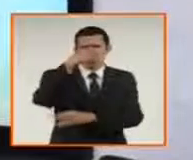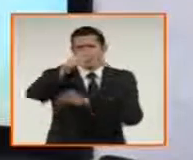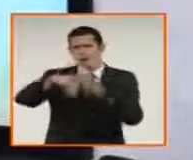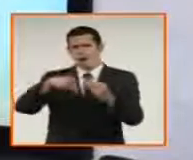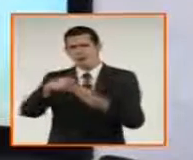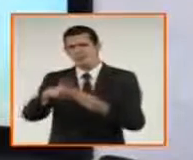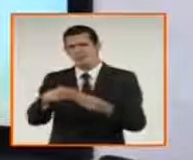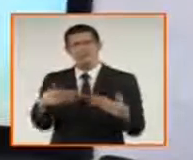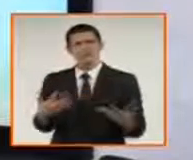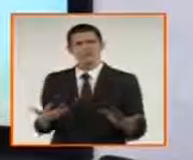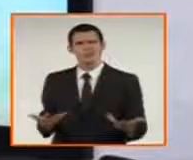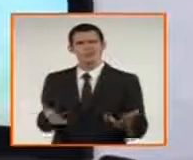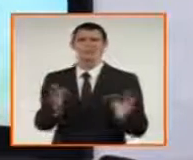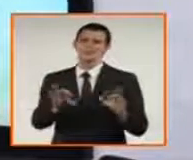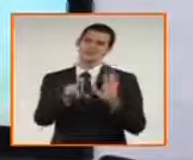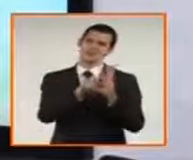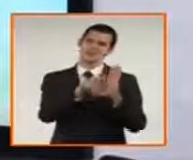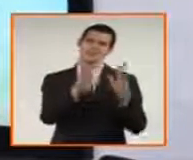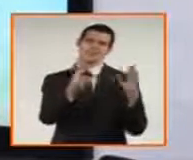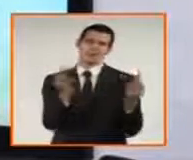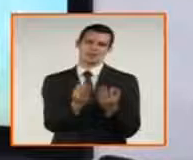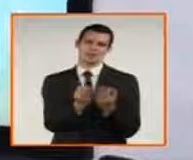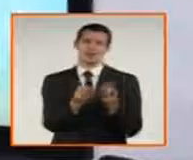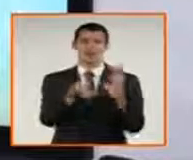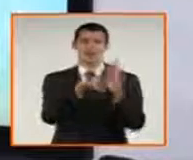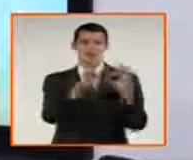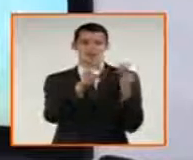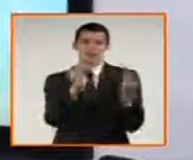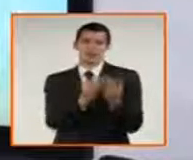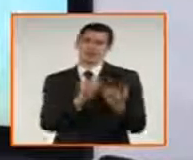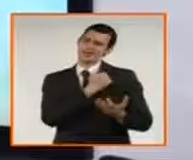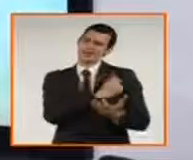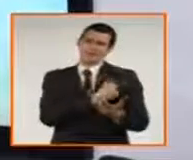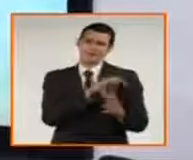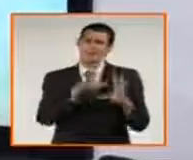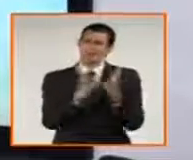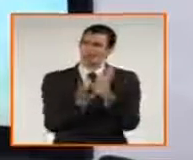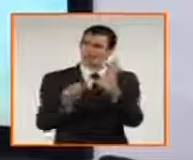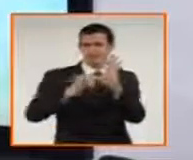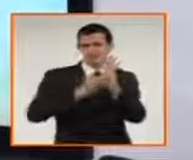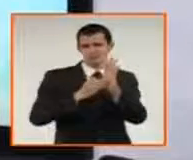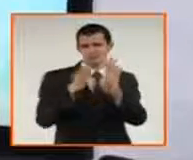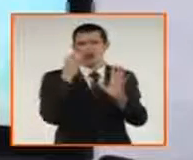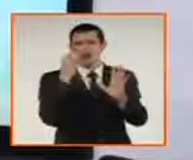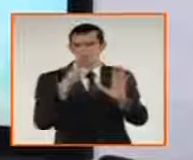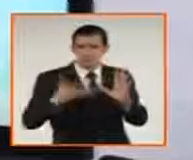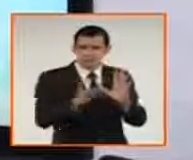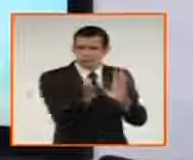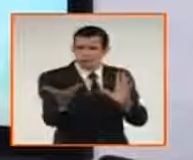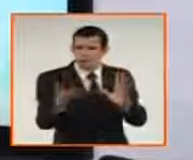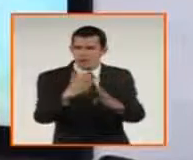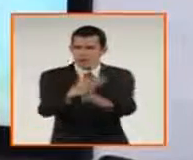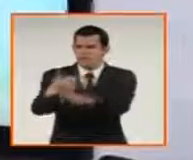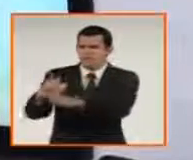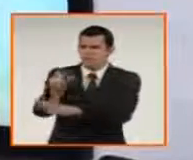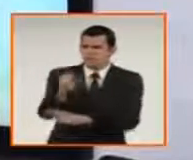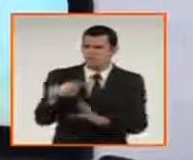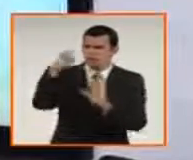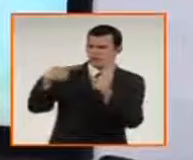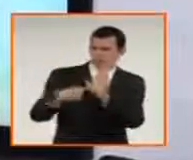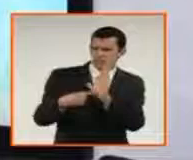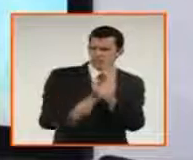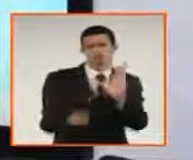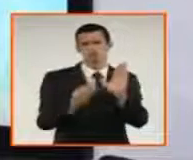el Código de los Afectos. Reconoce los derechos de todas las personas y ayuda a construir una vida libre